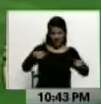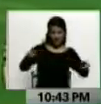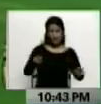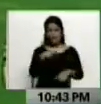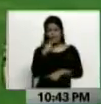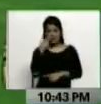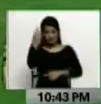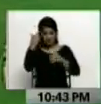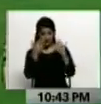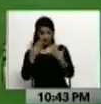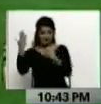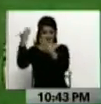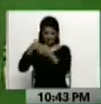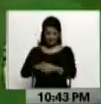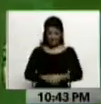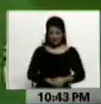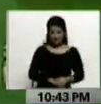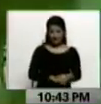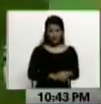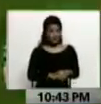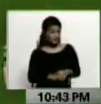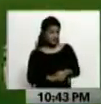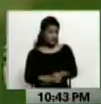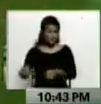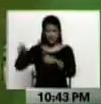m Pedro Felipe